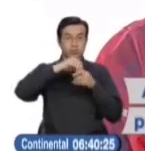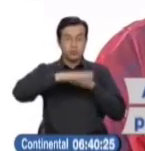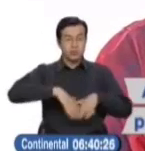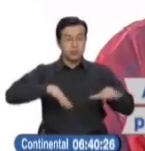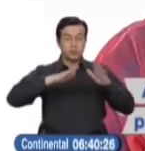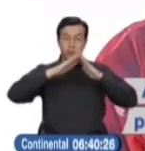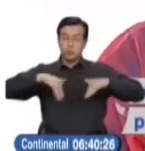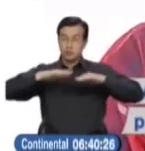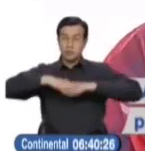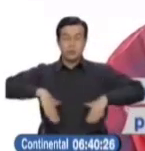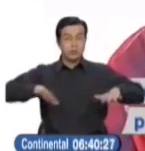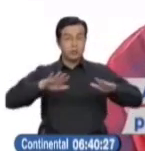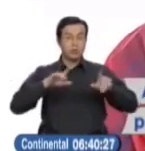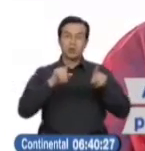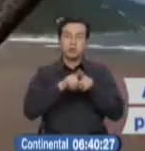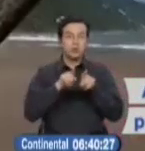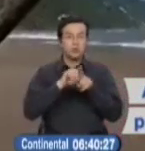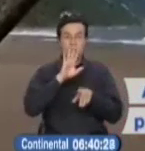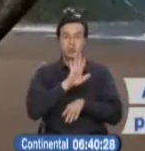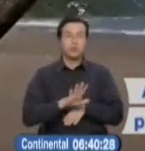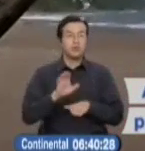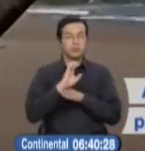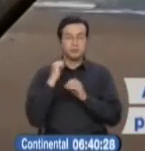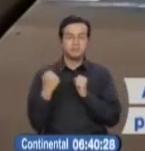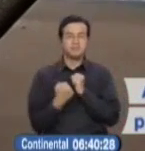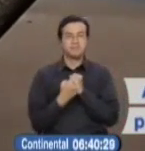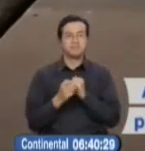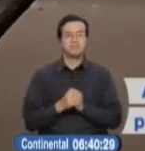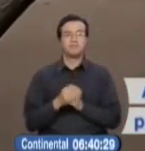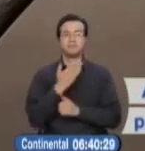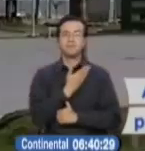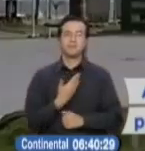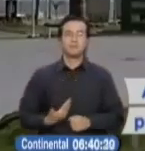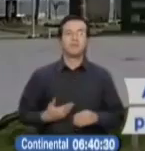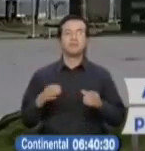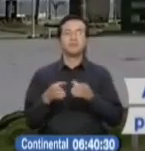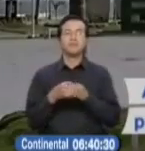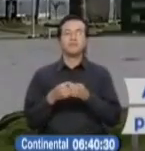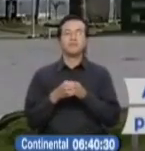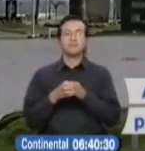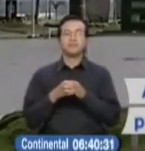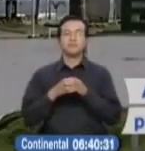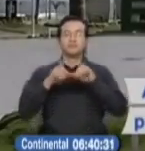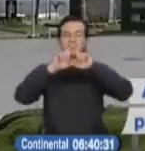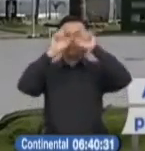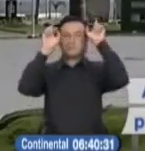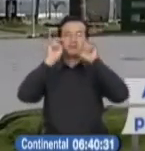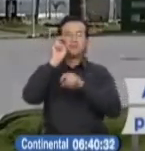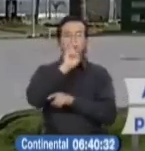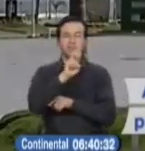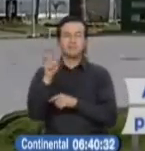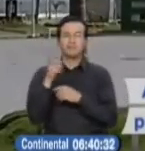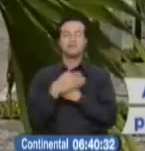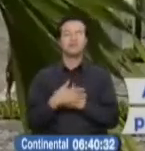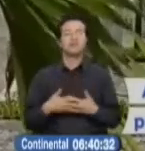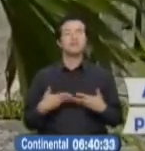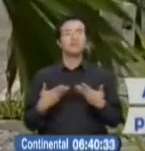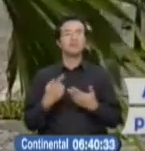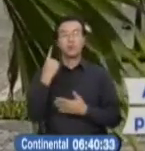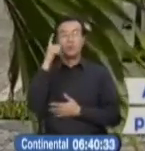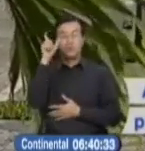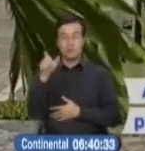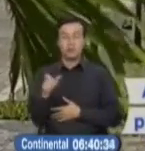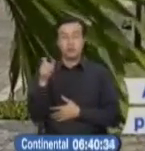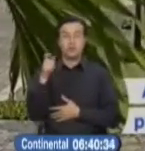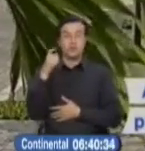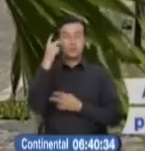más afectadas, sino en todo el país. Asegura Alberto López, presidente de la Asociación de Agencias de Viajes y Empresas de Turismo, que por cada visitante